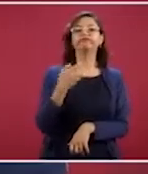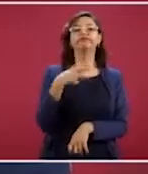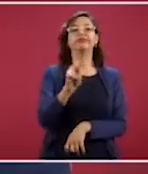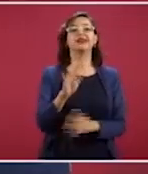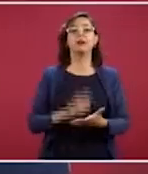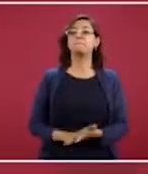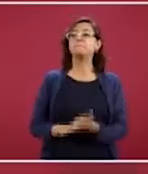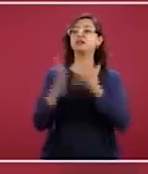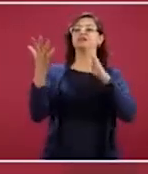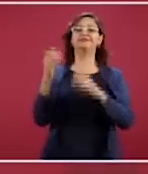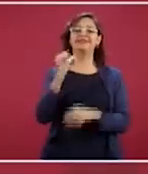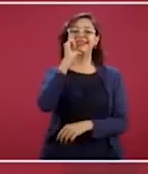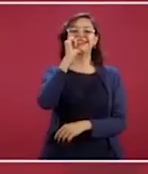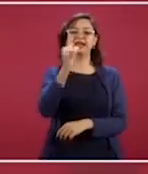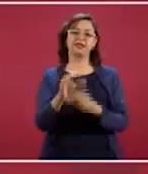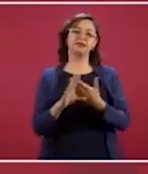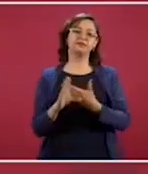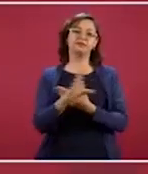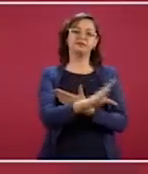Y la verdad,